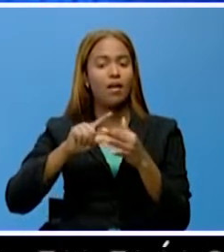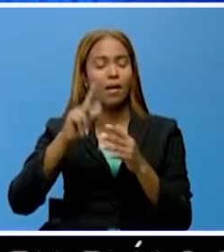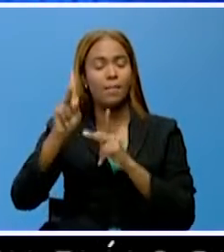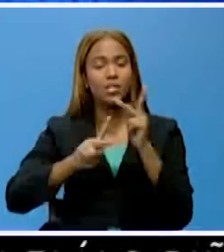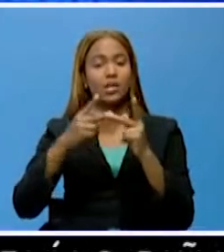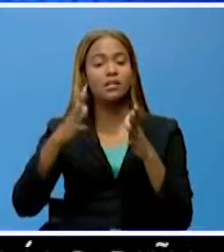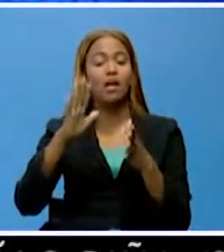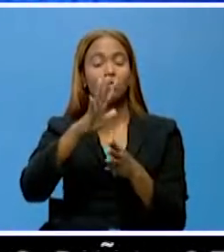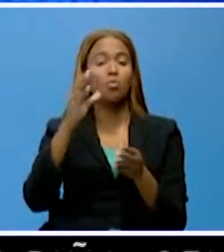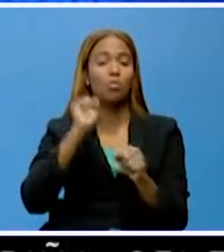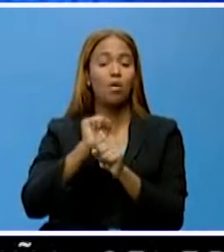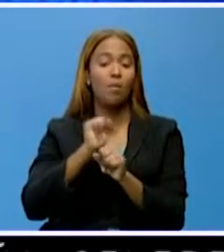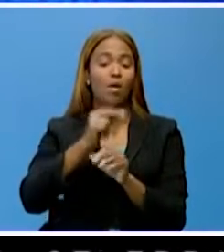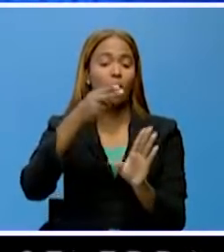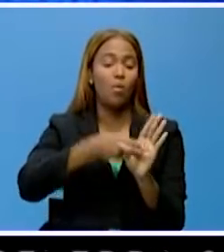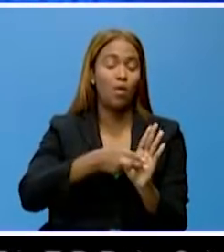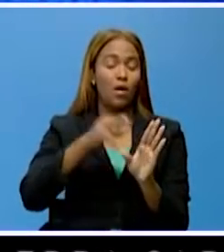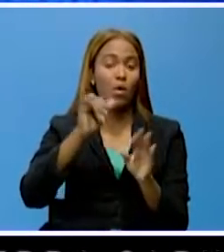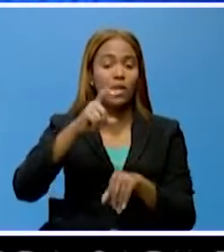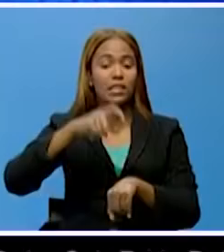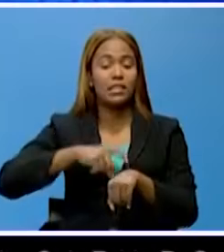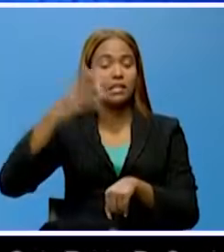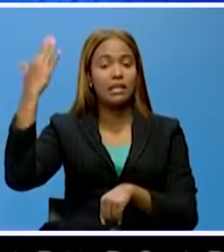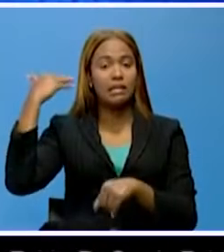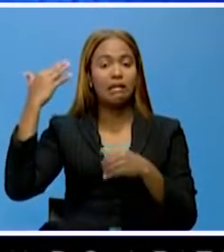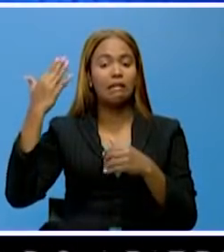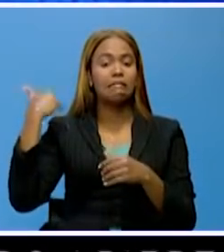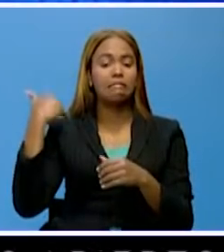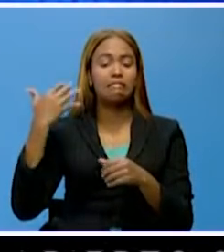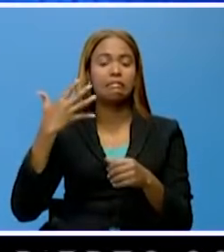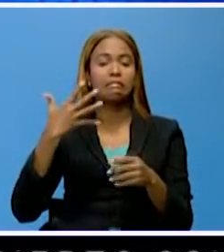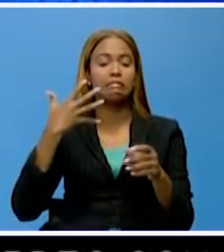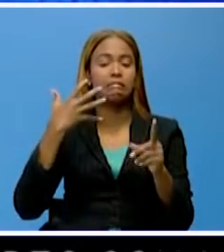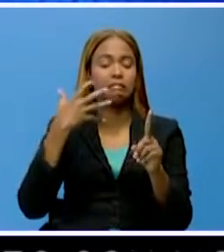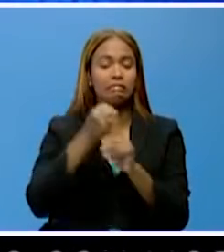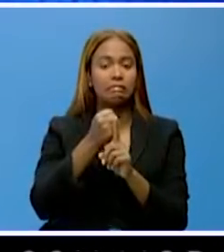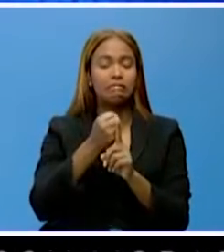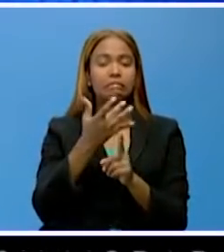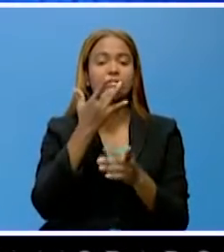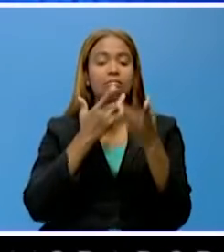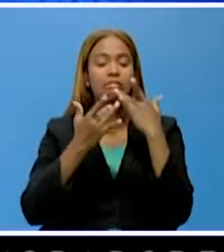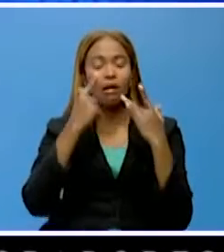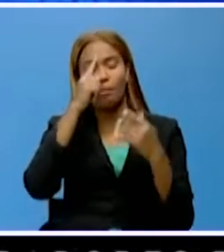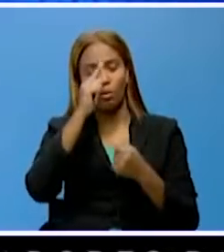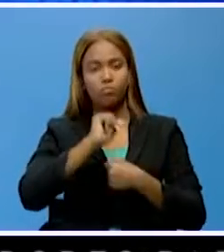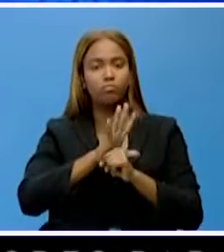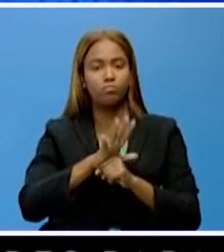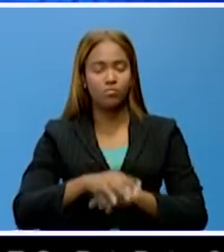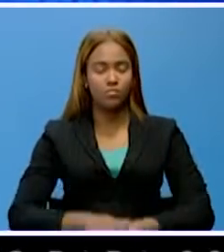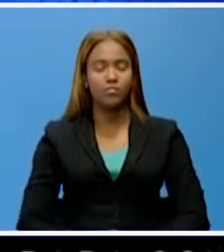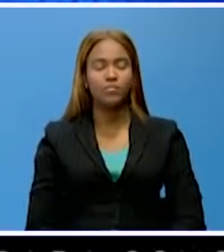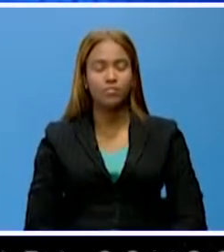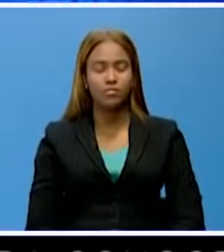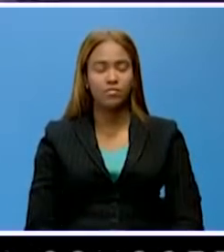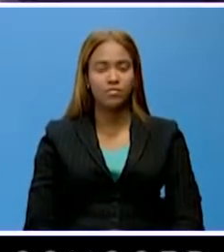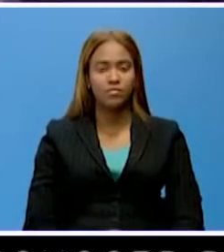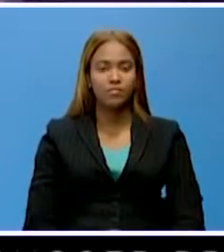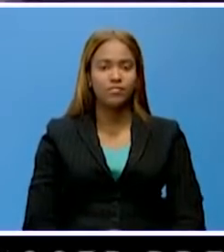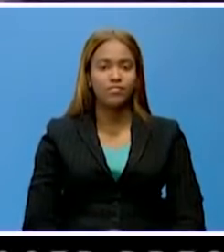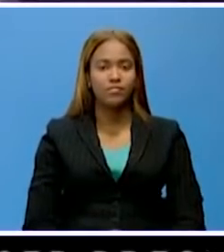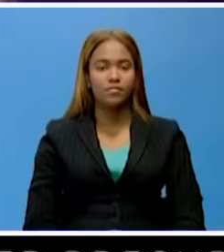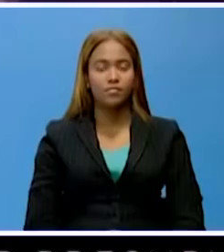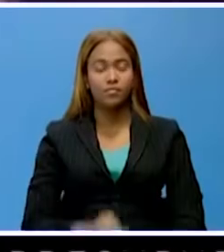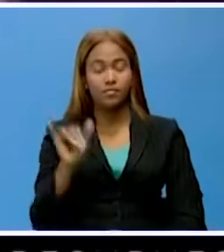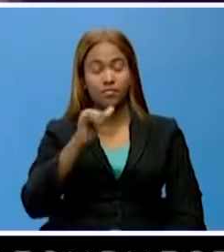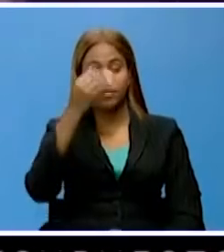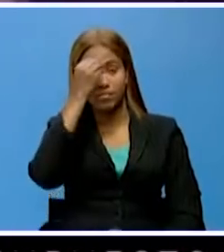que recuperaron sus empleos y que en un momento pues fueron afectados por motivo de la pandemia del coronavirus. Veamos. Así